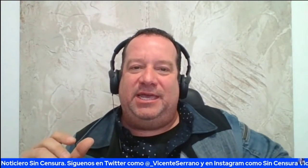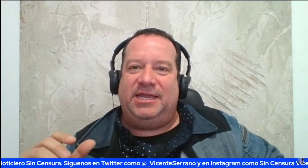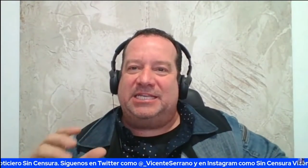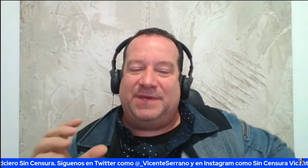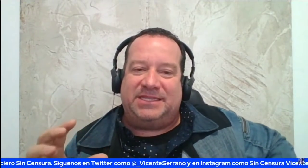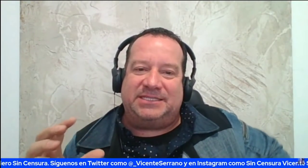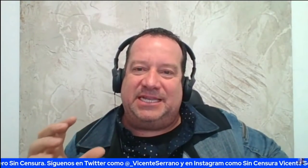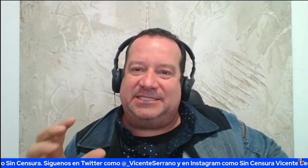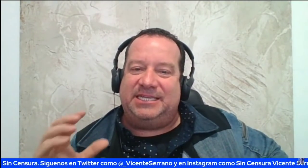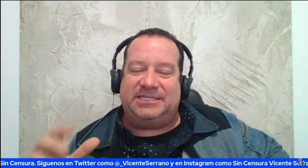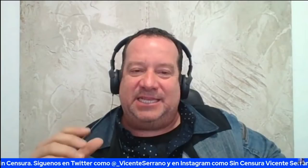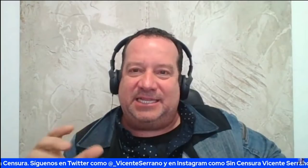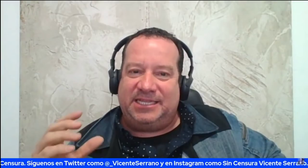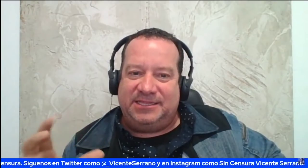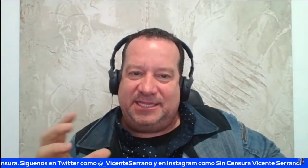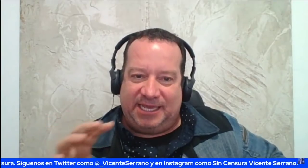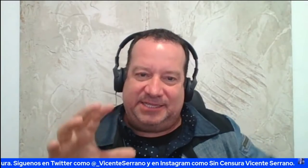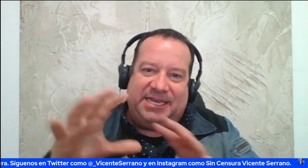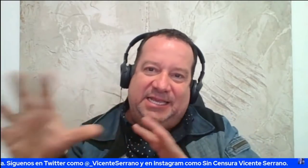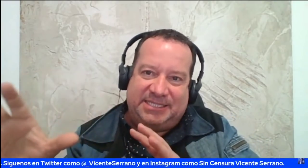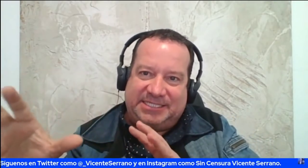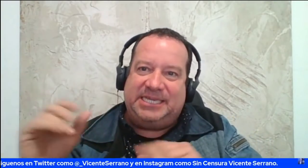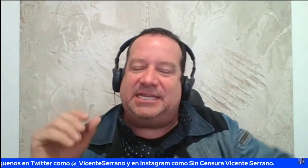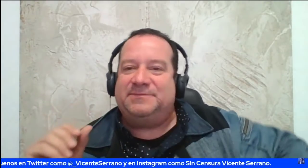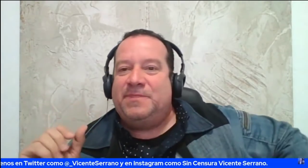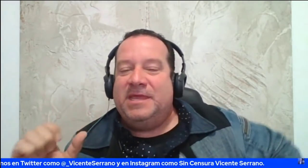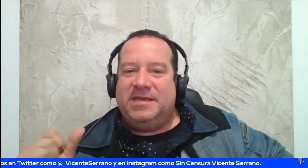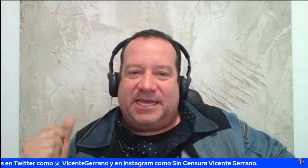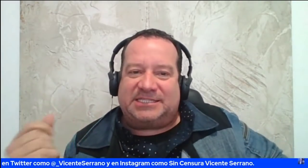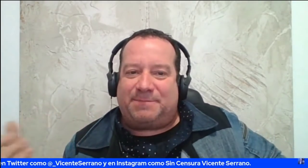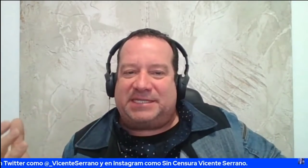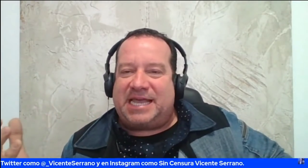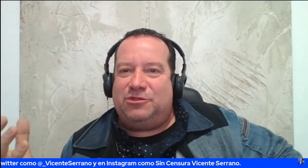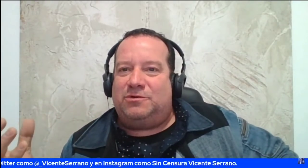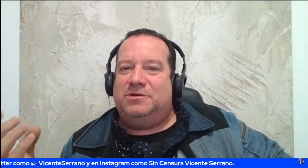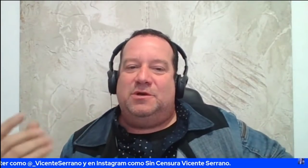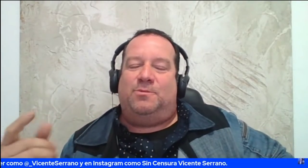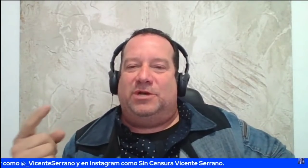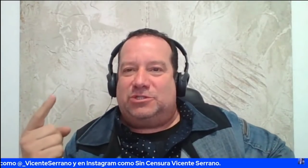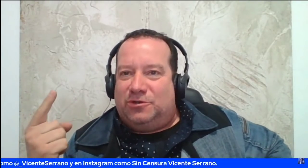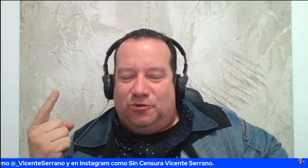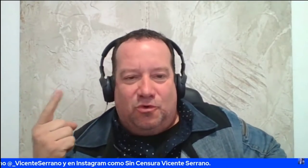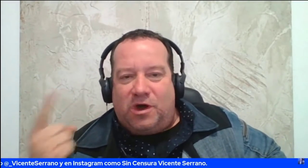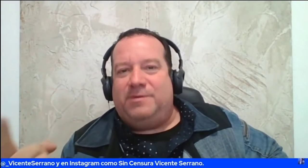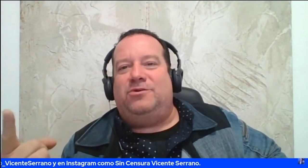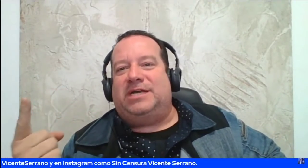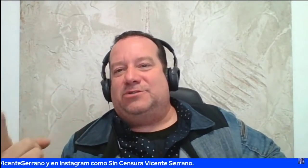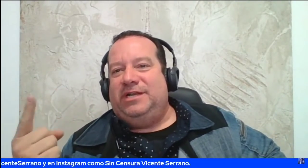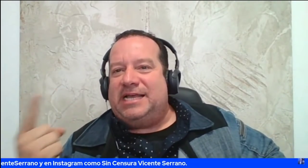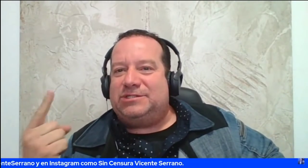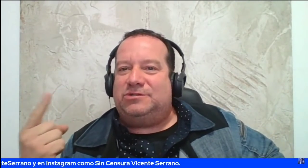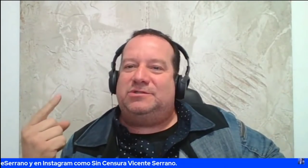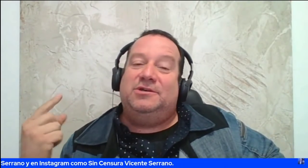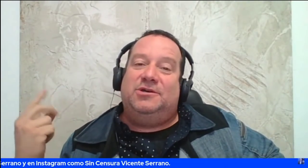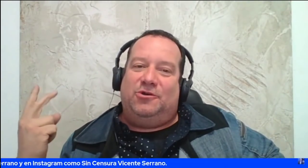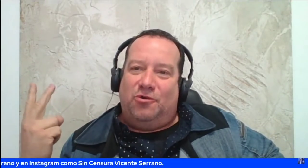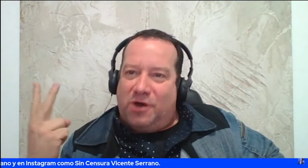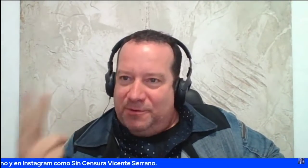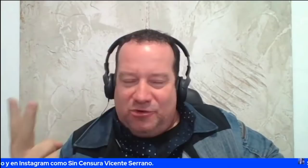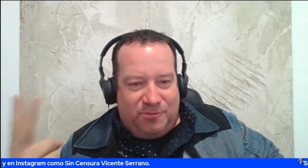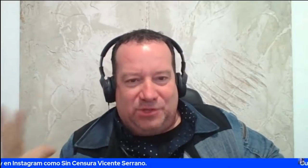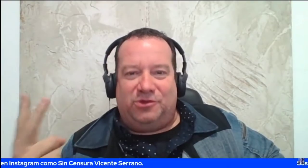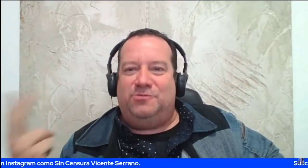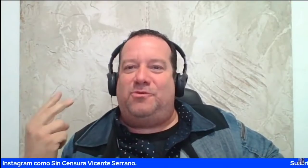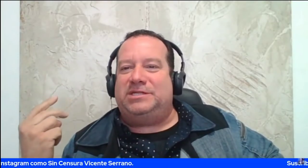aumento en las ventas de las tiendas de las esquinas. ¿Qué está pasando? Pues no ha habido gasolinazos,